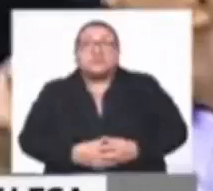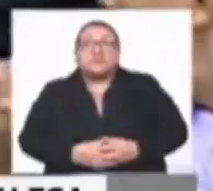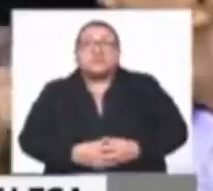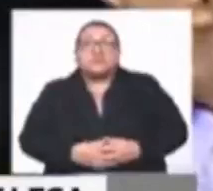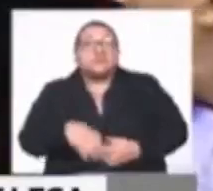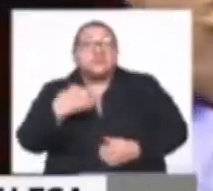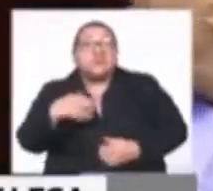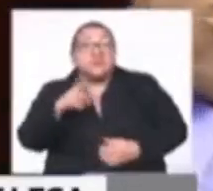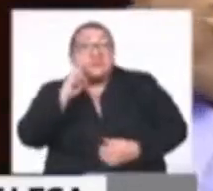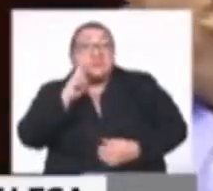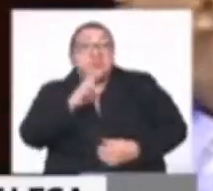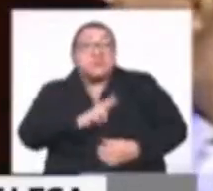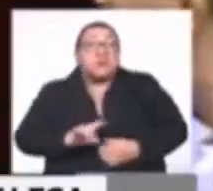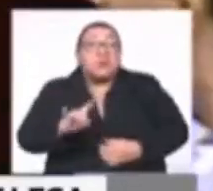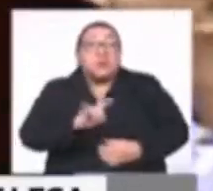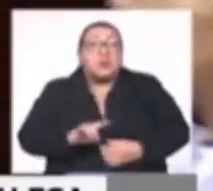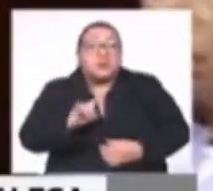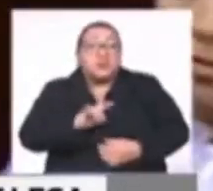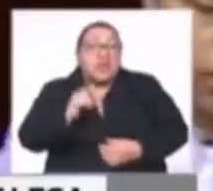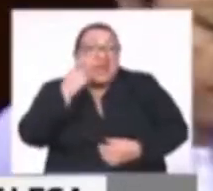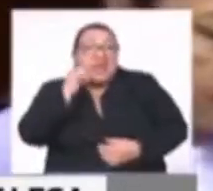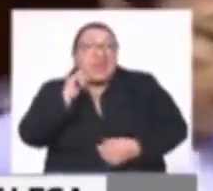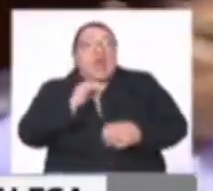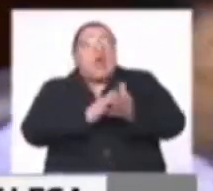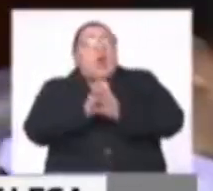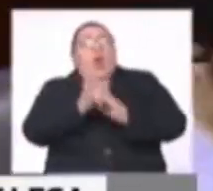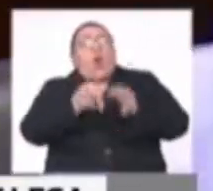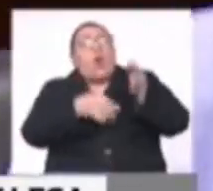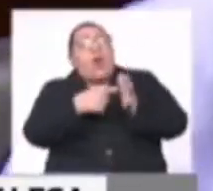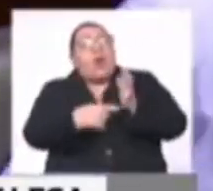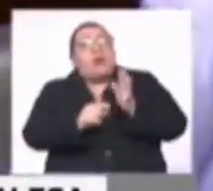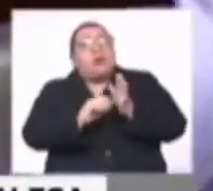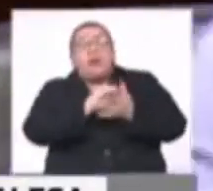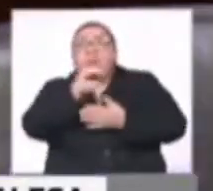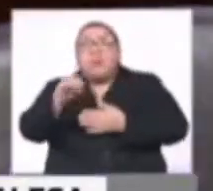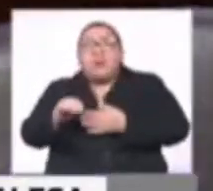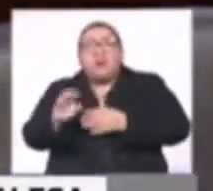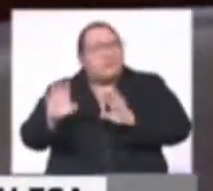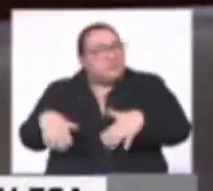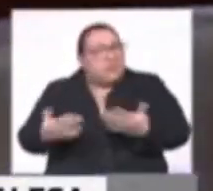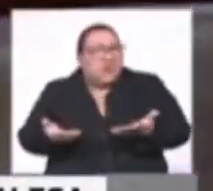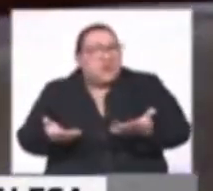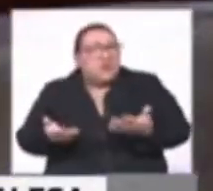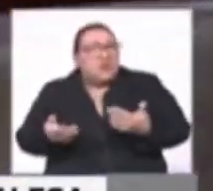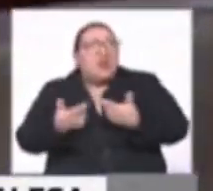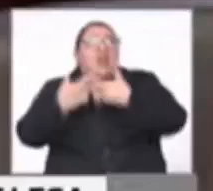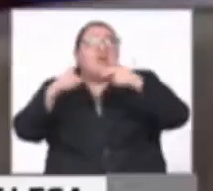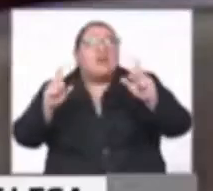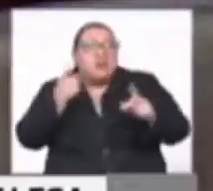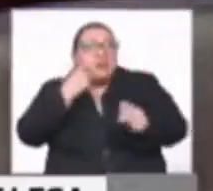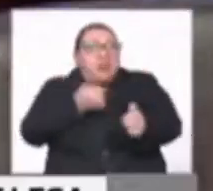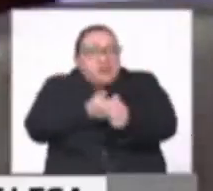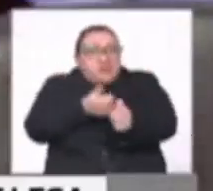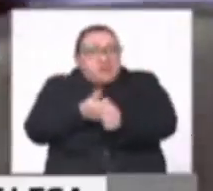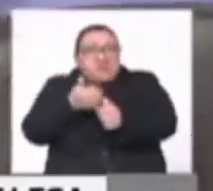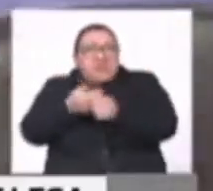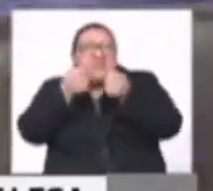han utilizado criterios jurídicos no aplicables para